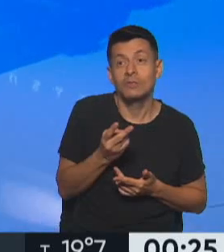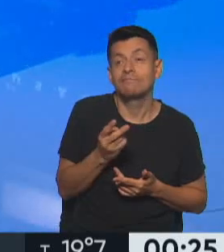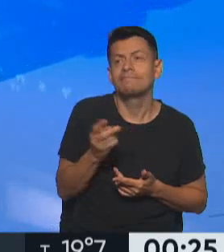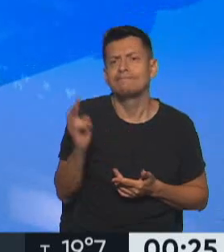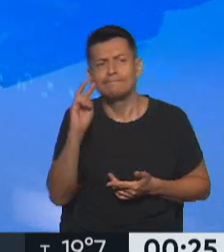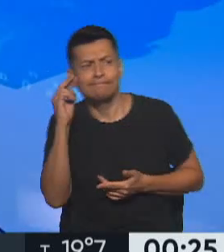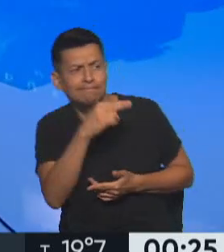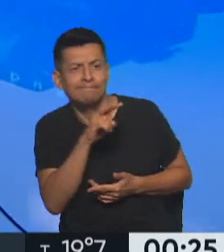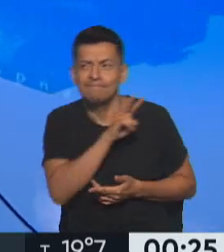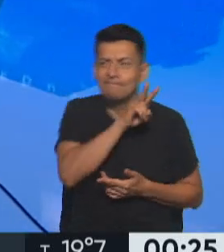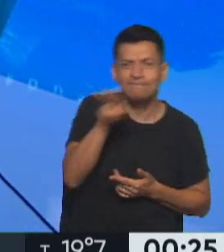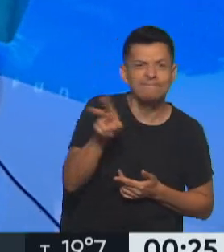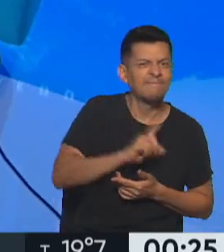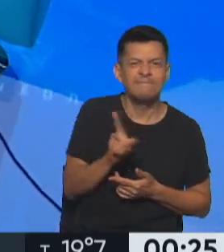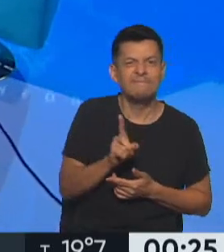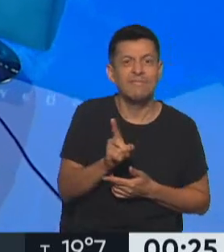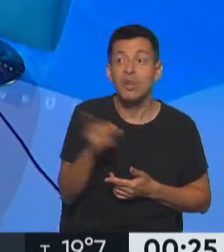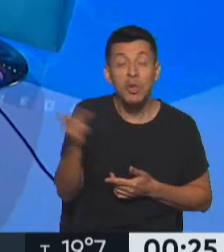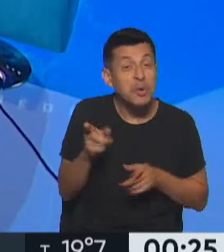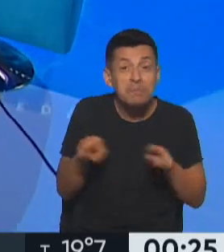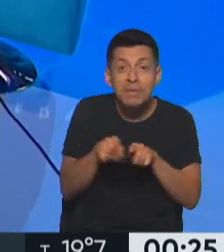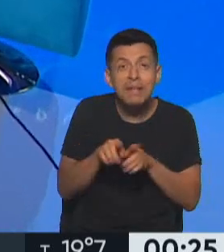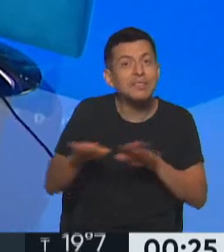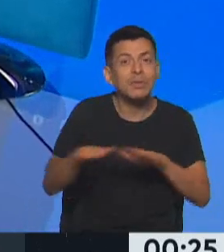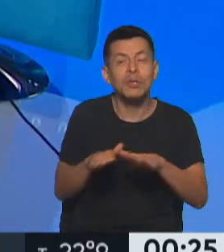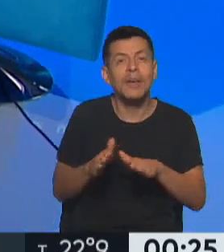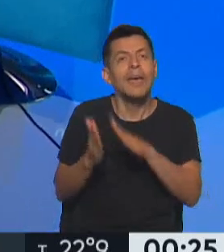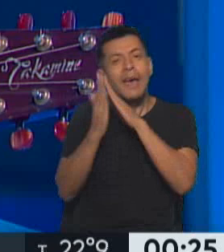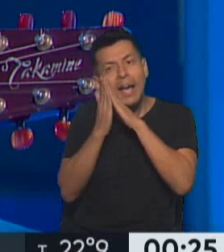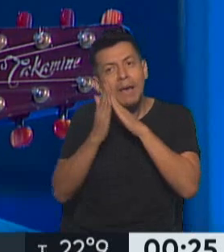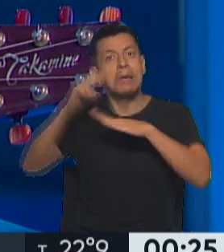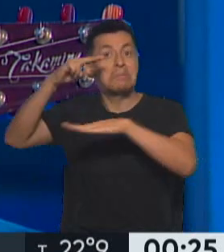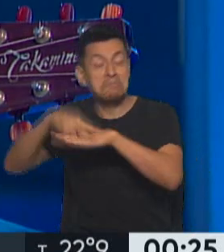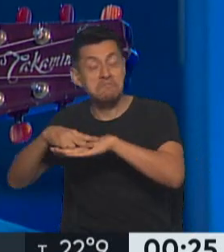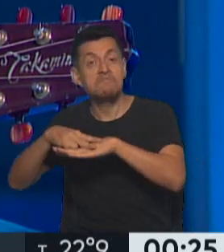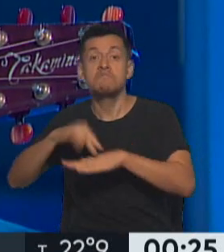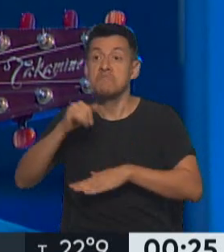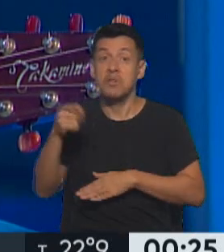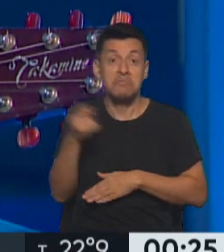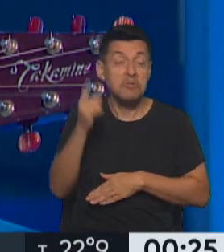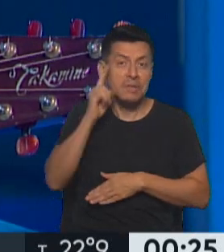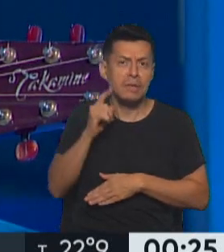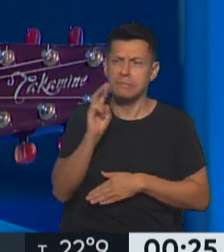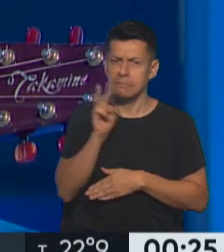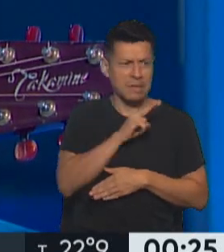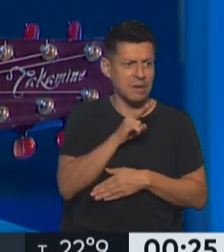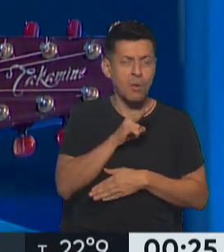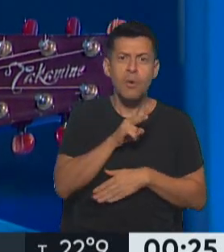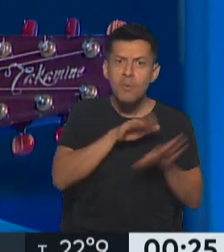hacía, los dos terminan tirándose a la cama. Te lo juro que no lo sabían, o sea. Y cuando yo me di cuenta dije,